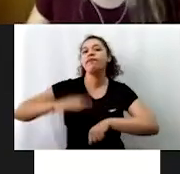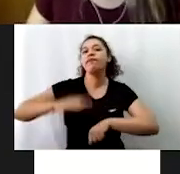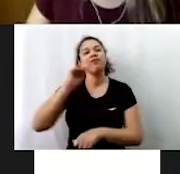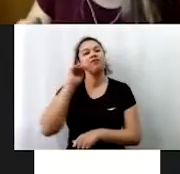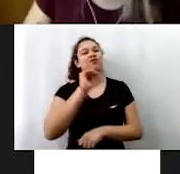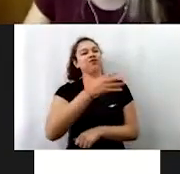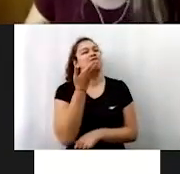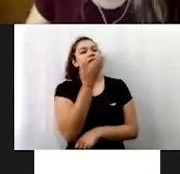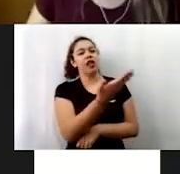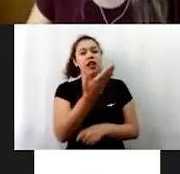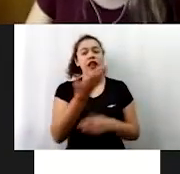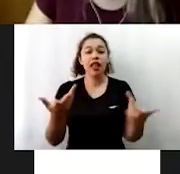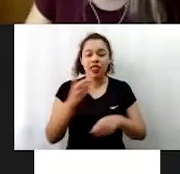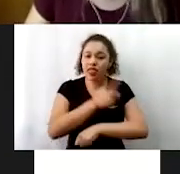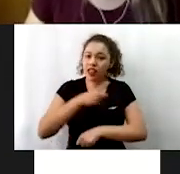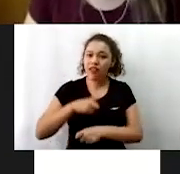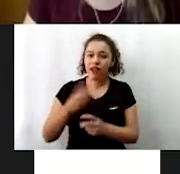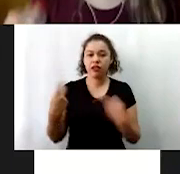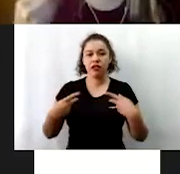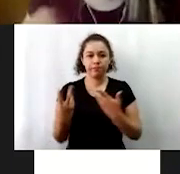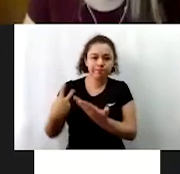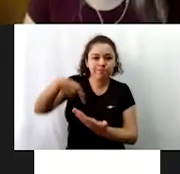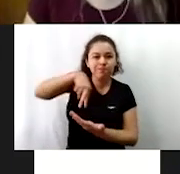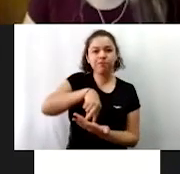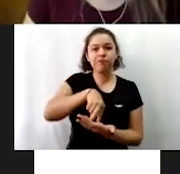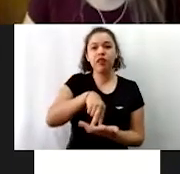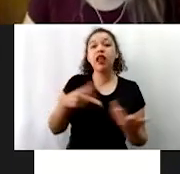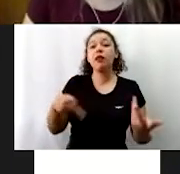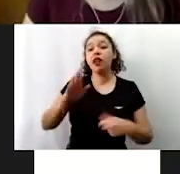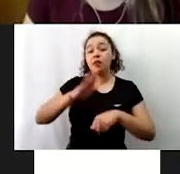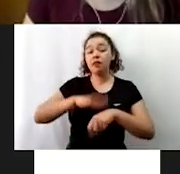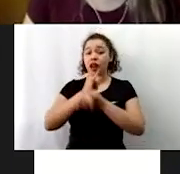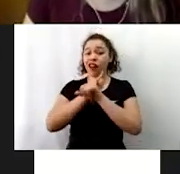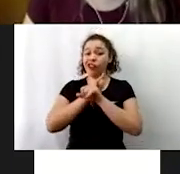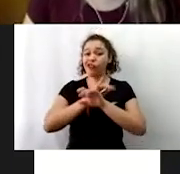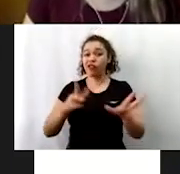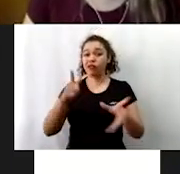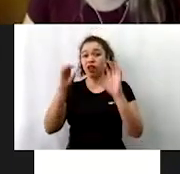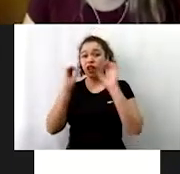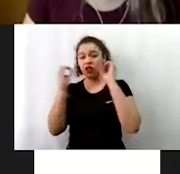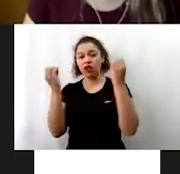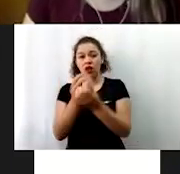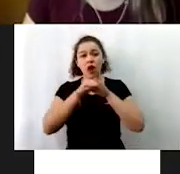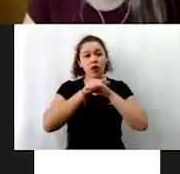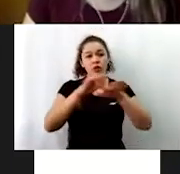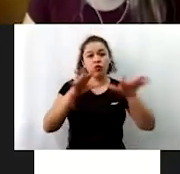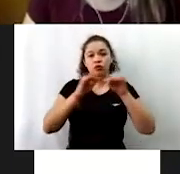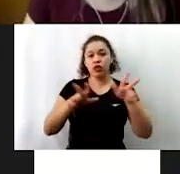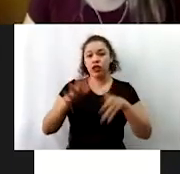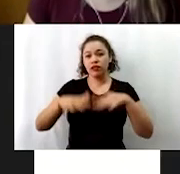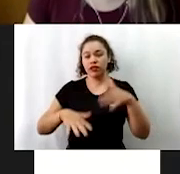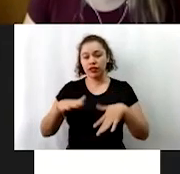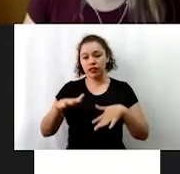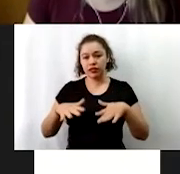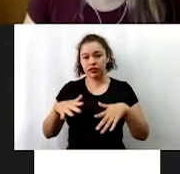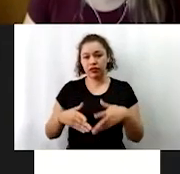exigibilidad tiene que estar ahí, la presencia, pero sobre todo la información desde las organizaciones, porque nos le tenemos que adelantar en